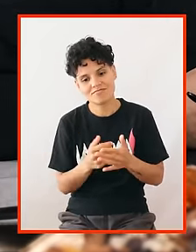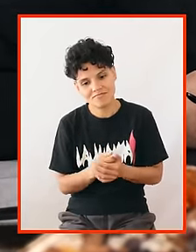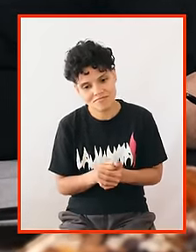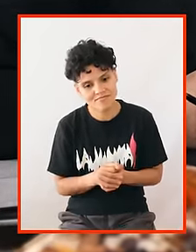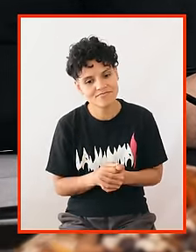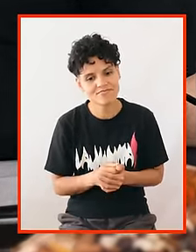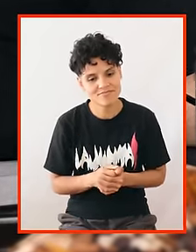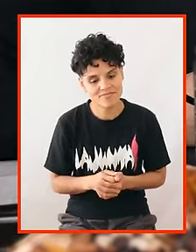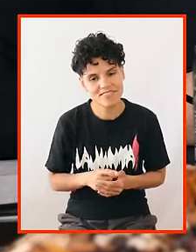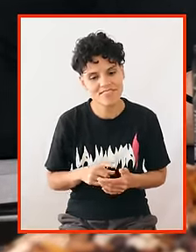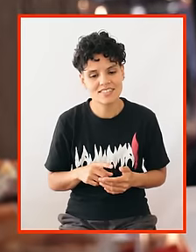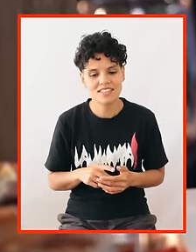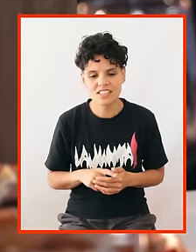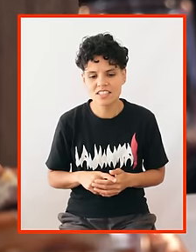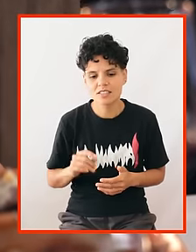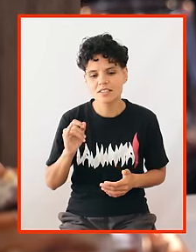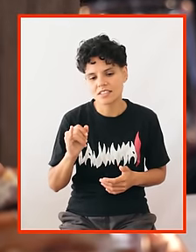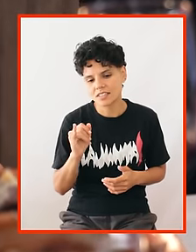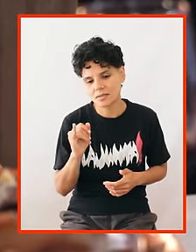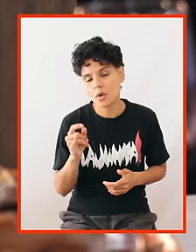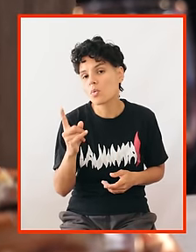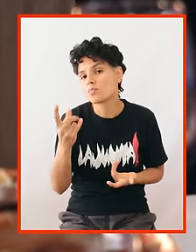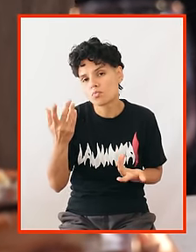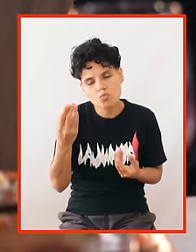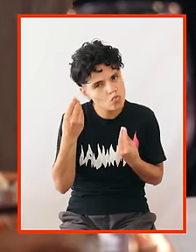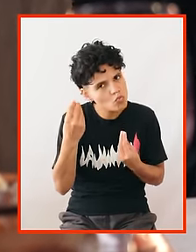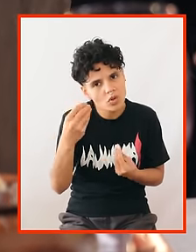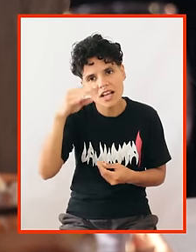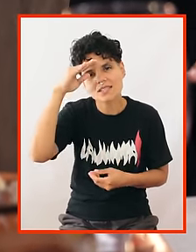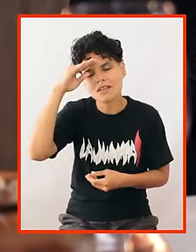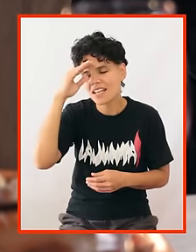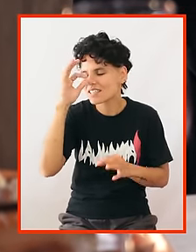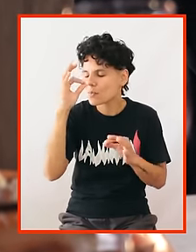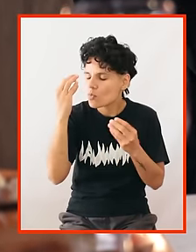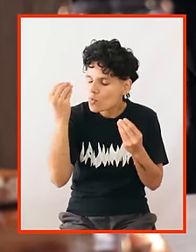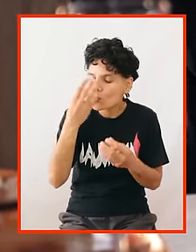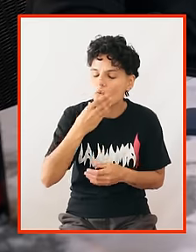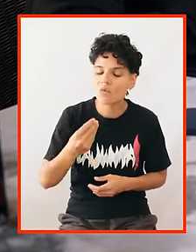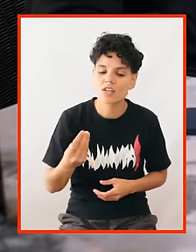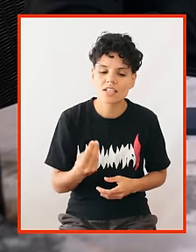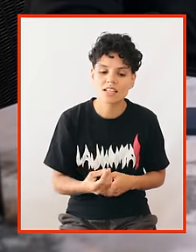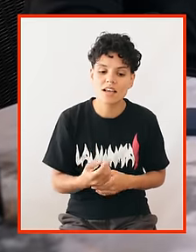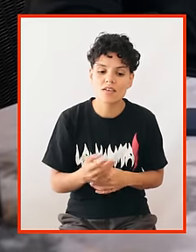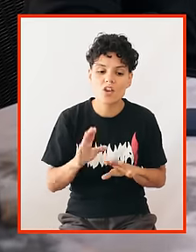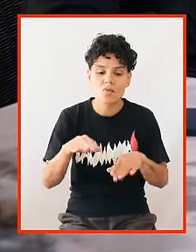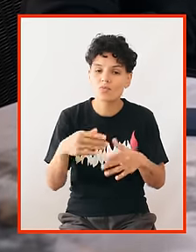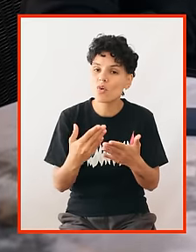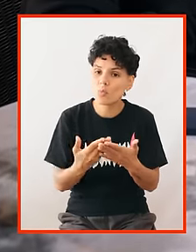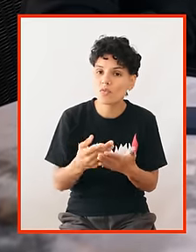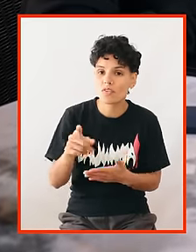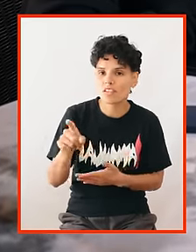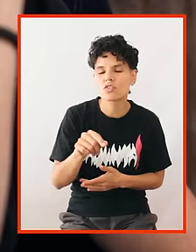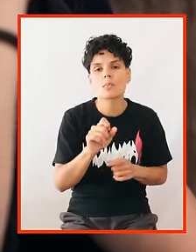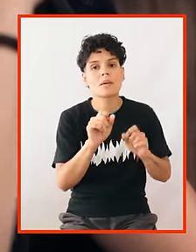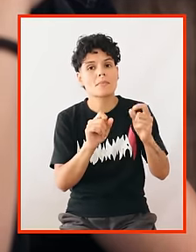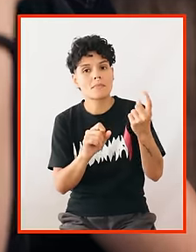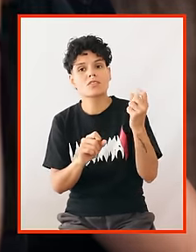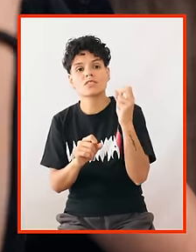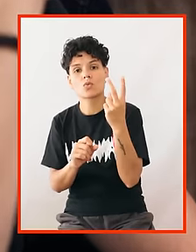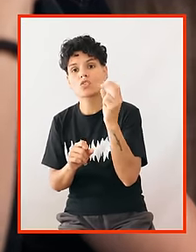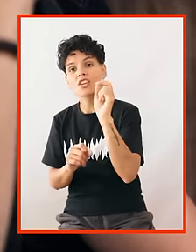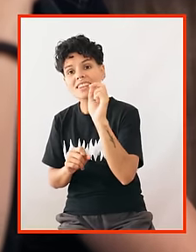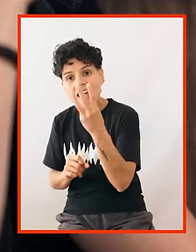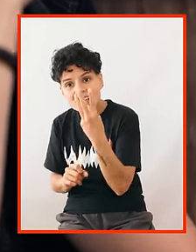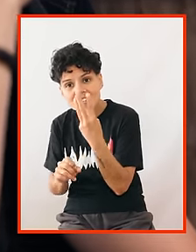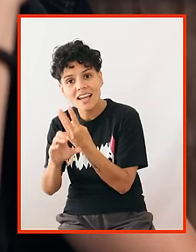bonito también. Sí, claro. Muy bonita experiencia. Pero bueno, a propósito de esa experiencia también, fue que decidimos ya el tercer disco producirlo